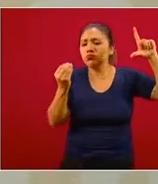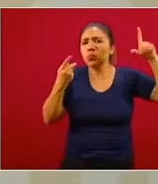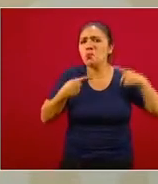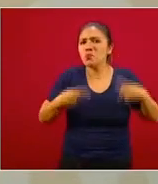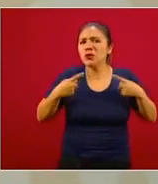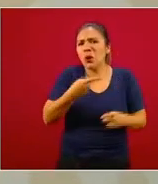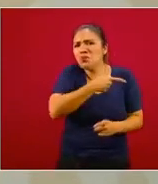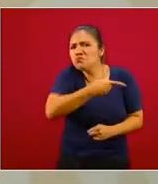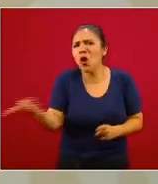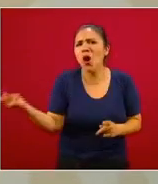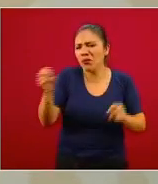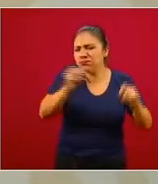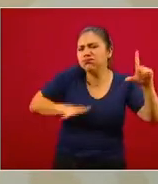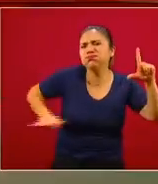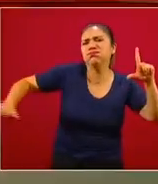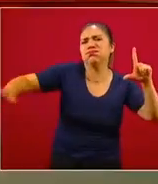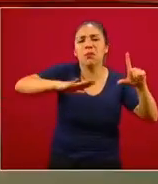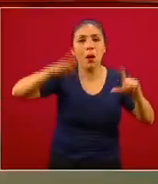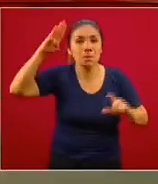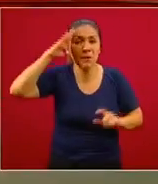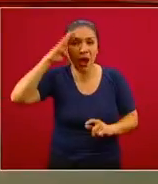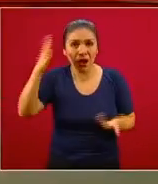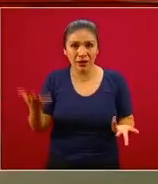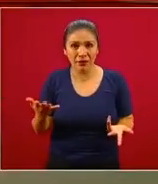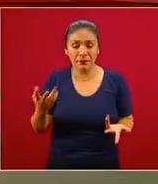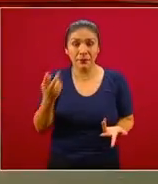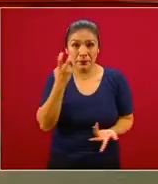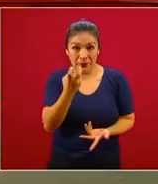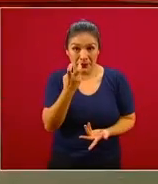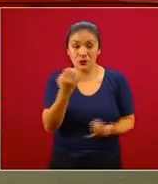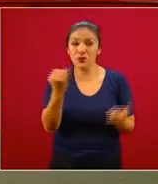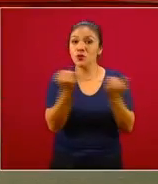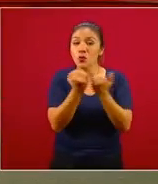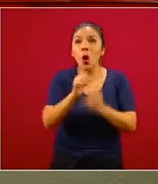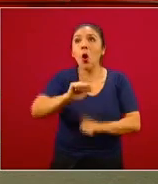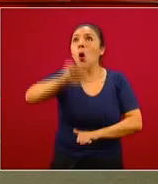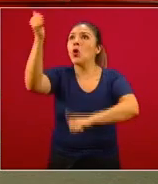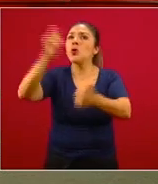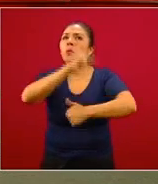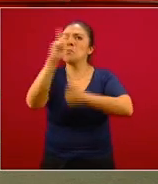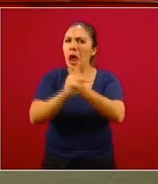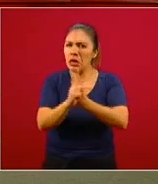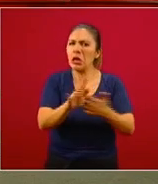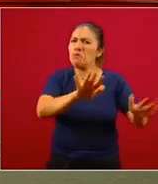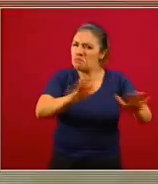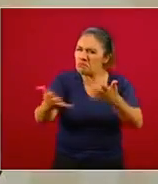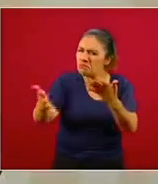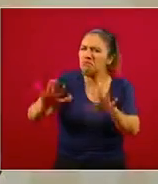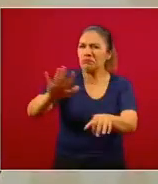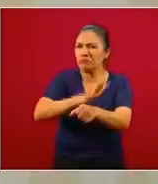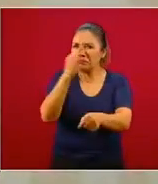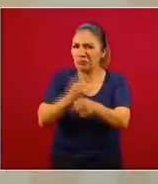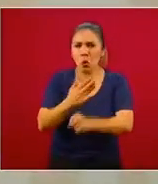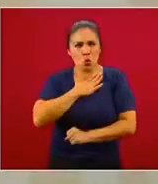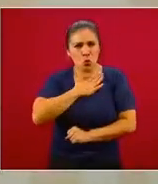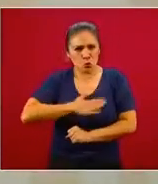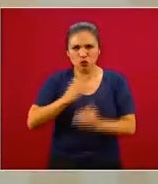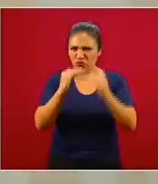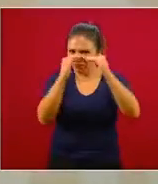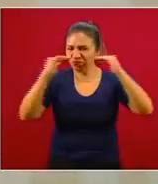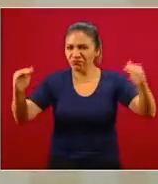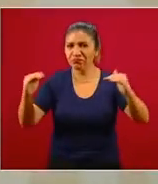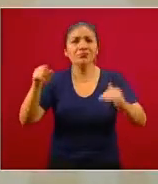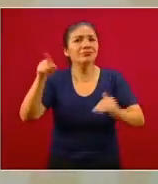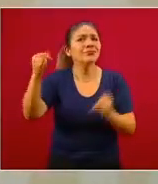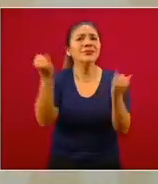gap between económicos y rich and poor. sociales. Y But aún en las que even son people who más o are in a menos society that are igualitarias, more no se puede, egalitarian, porque tiene